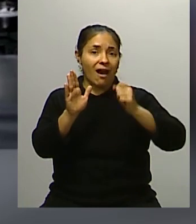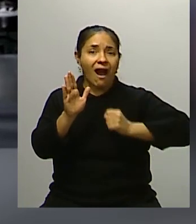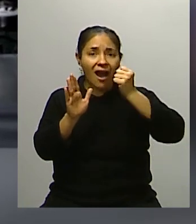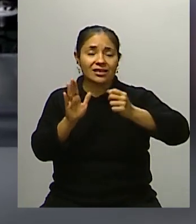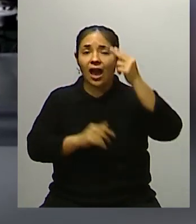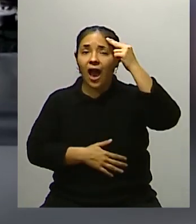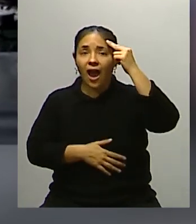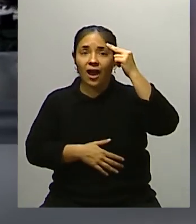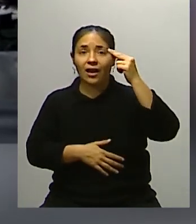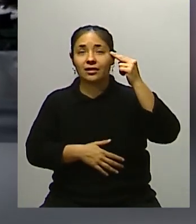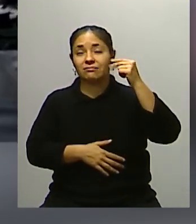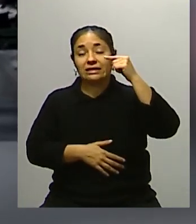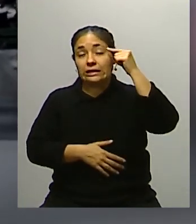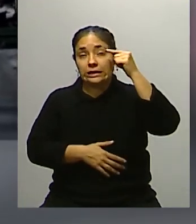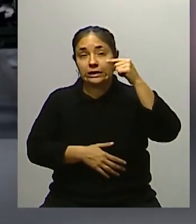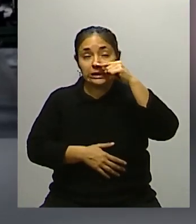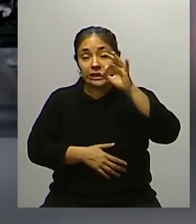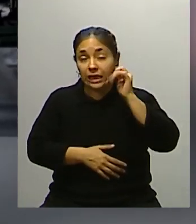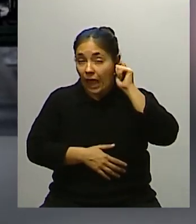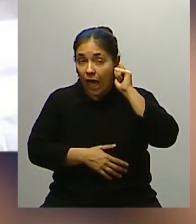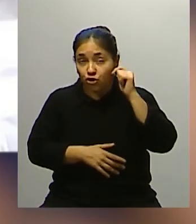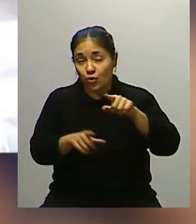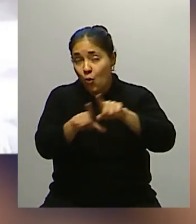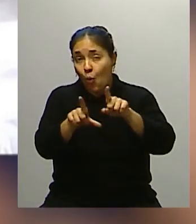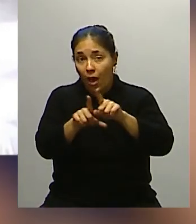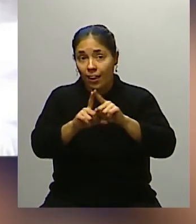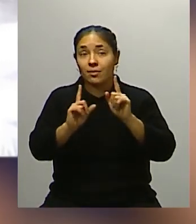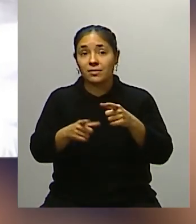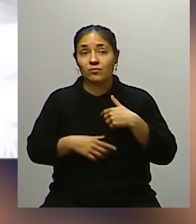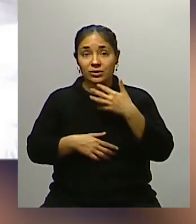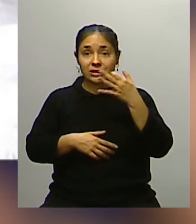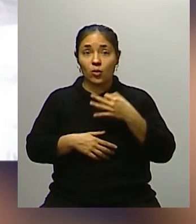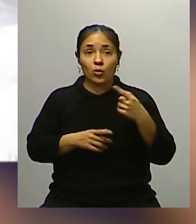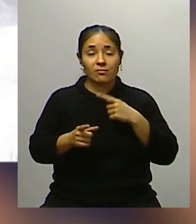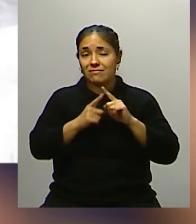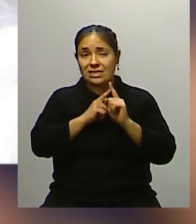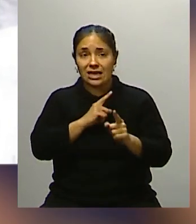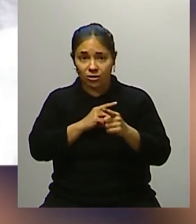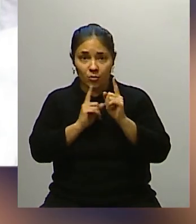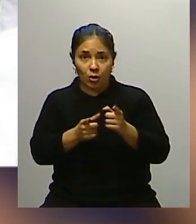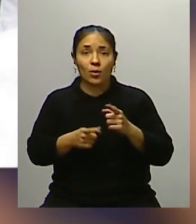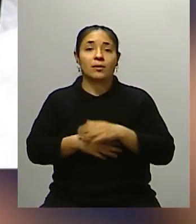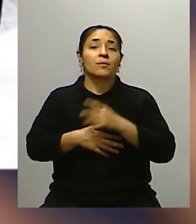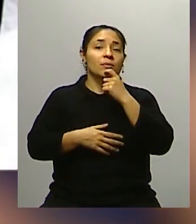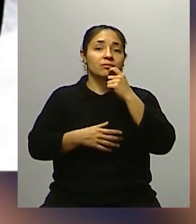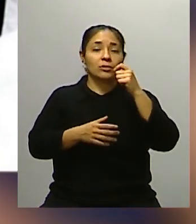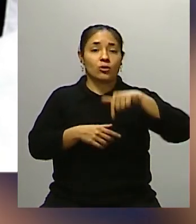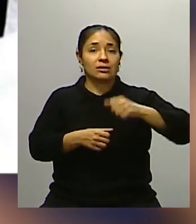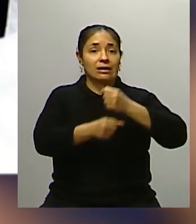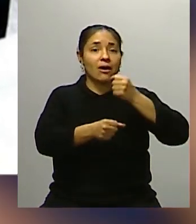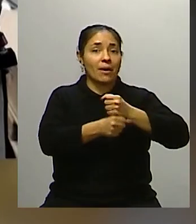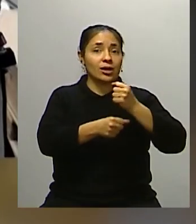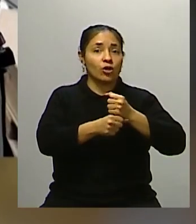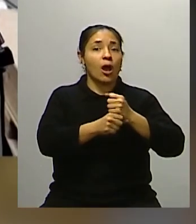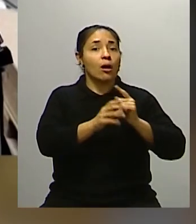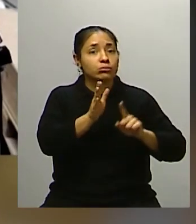de acá a 20 años, quizás eso también los va a afectar directamente, porque hoy por hoy, al haber un aumento de los trabajadores bajo este